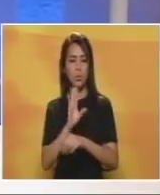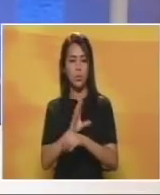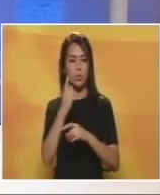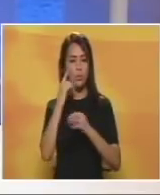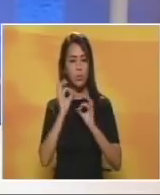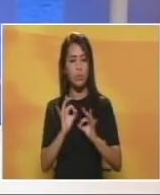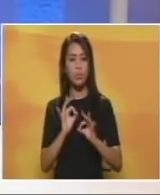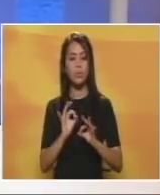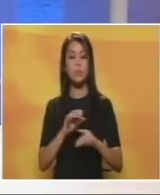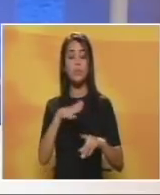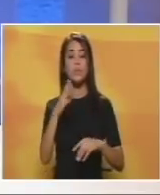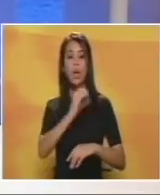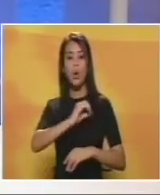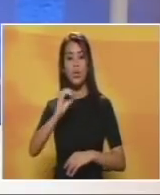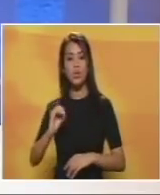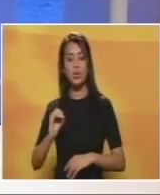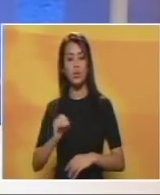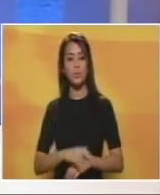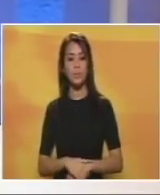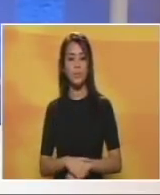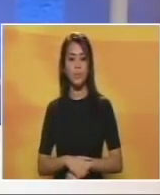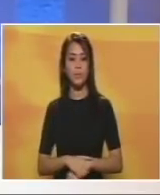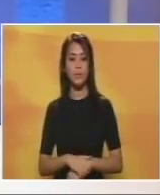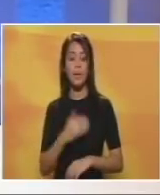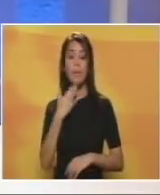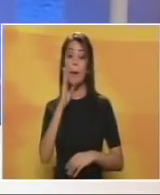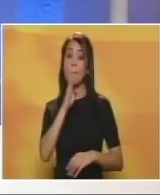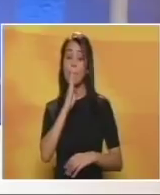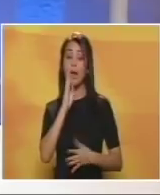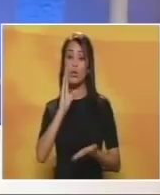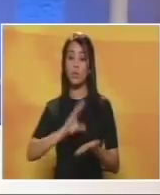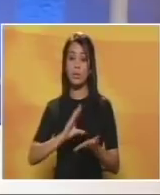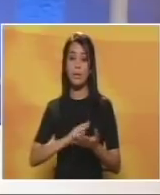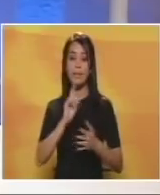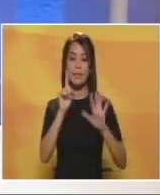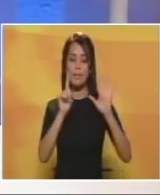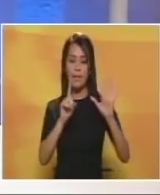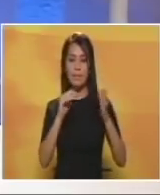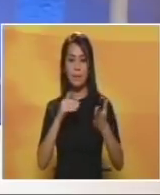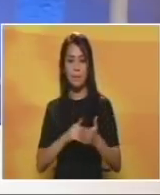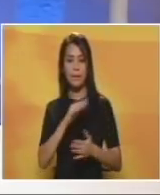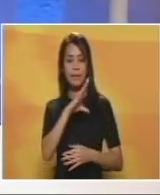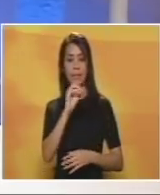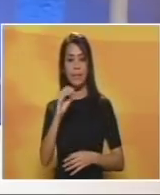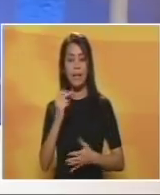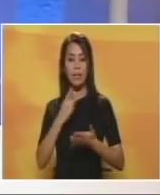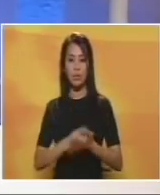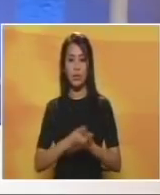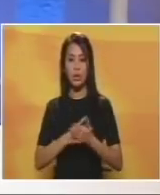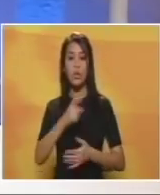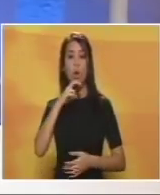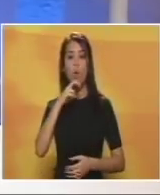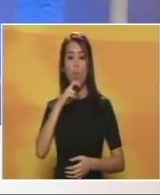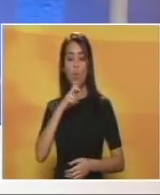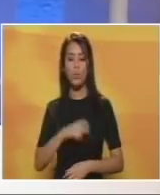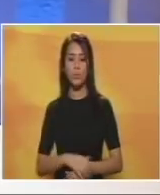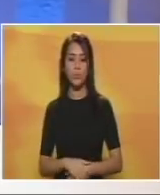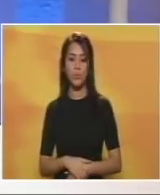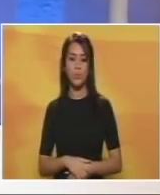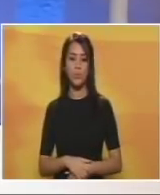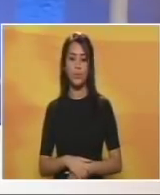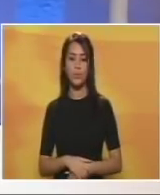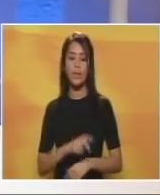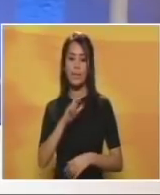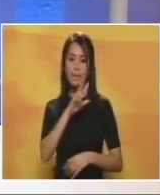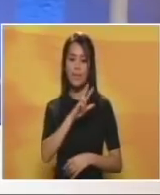que el arco minero del Orinoco ha aportado a las arcas del Banco Central de Venezuela 6.500 kilogramos de oro, lo que es equivalente